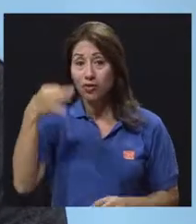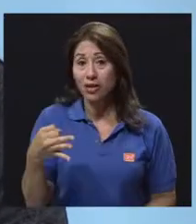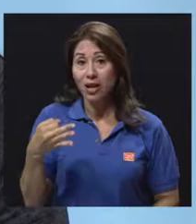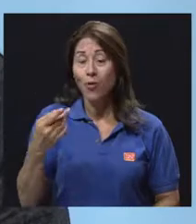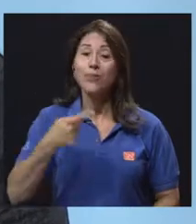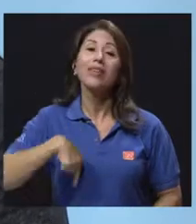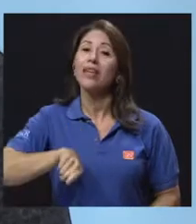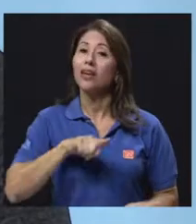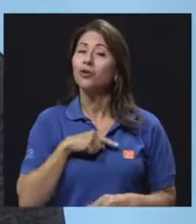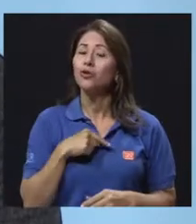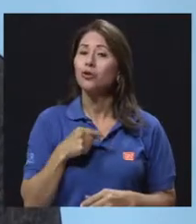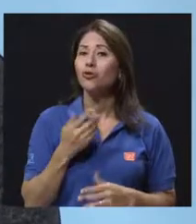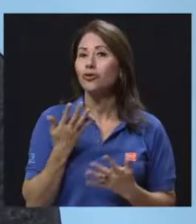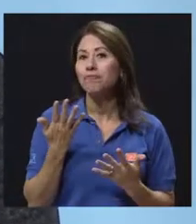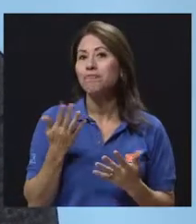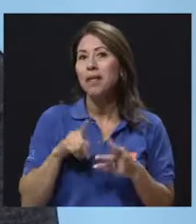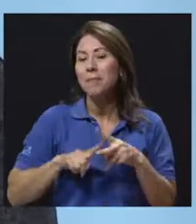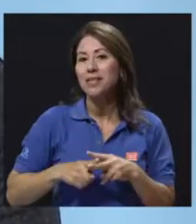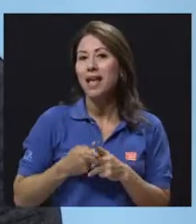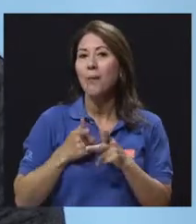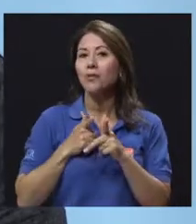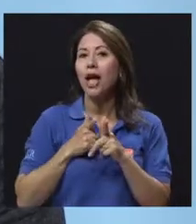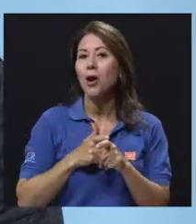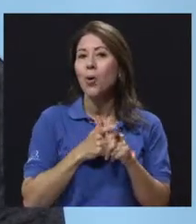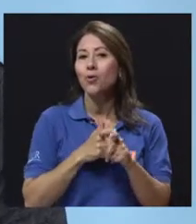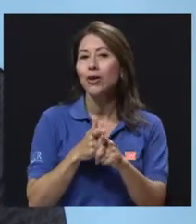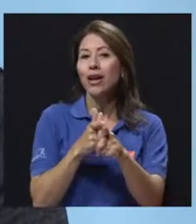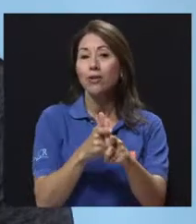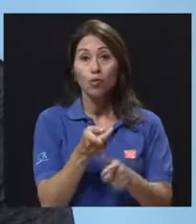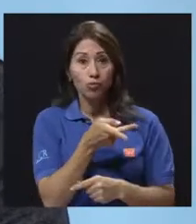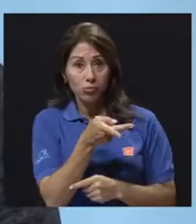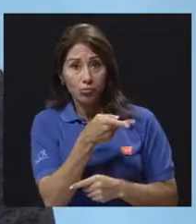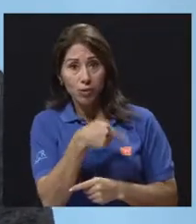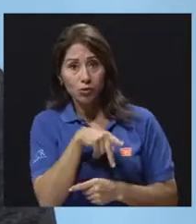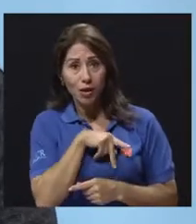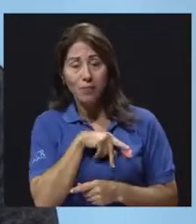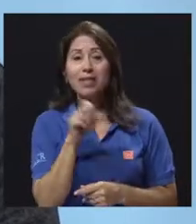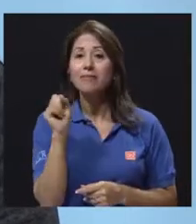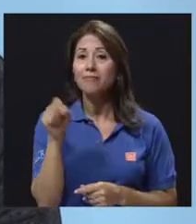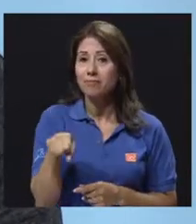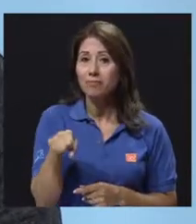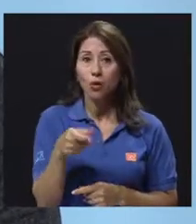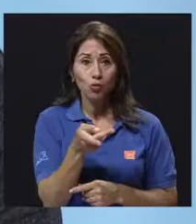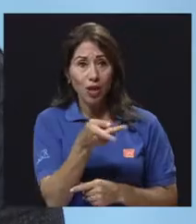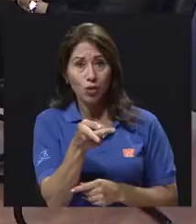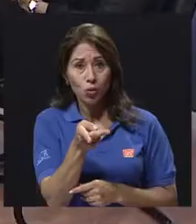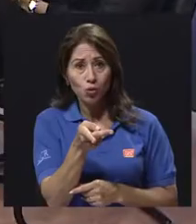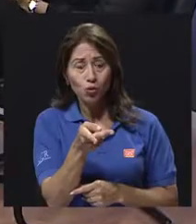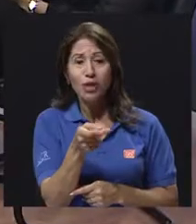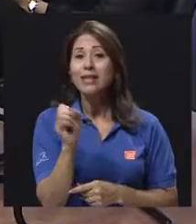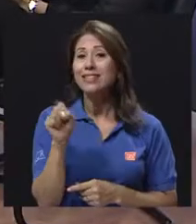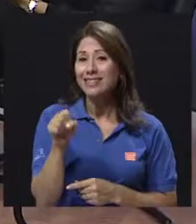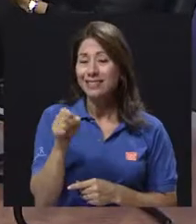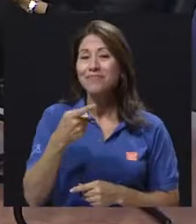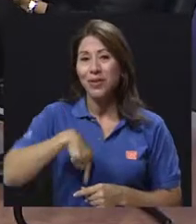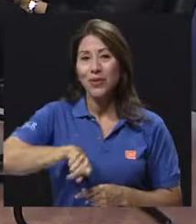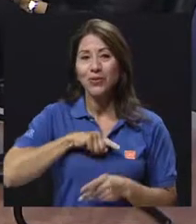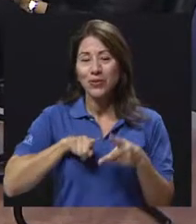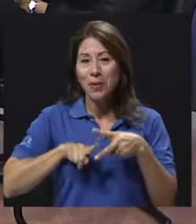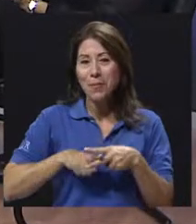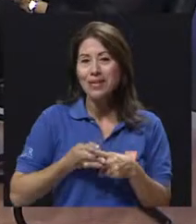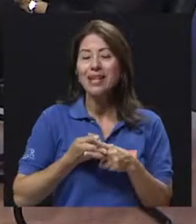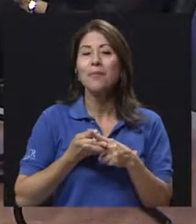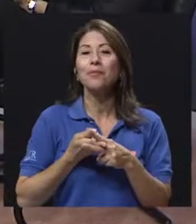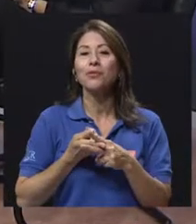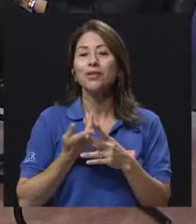que nosotros empezamos a correr, ¿verdad? Ustedes entonces, personalmente. Exactamente. Sí. Entonces, ustedes dos. Nosotros dos, exacto. Empezamos